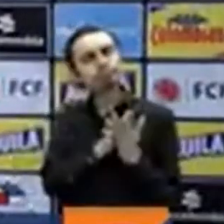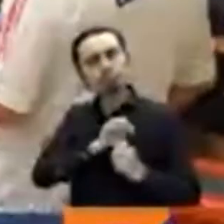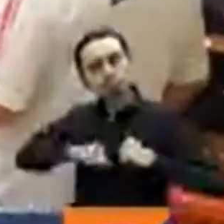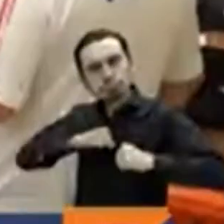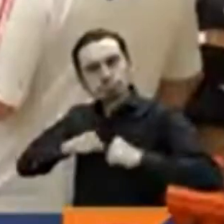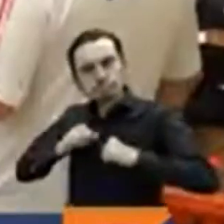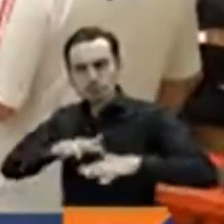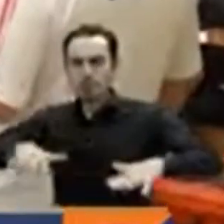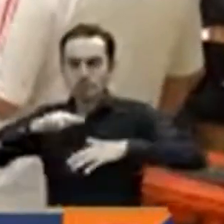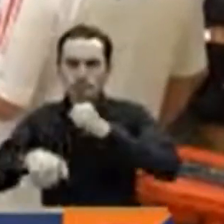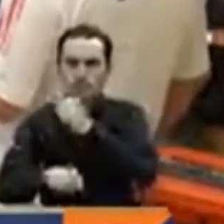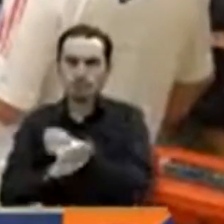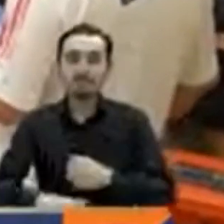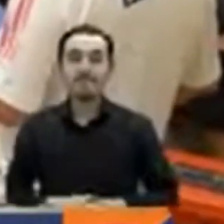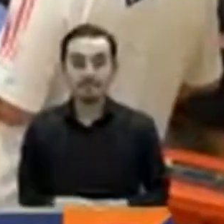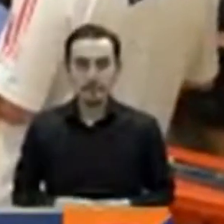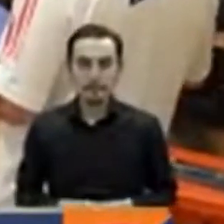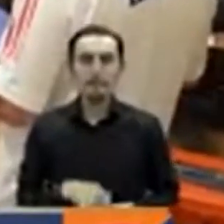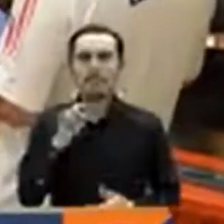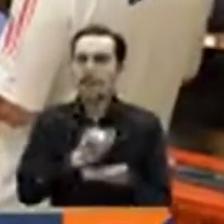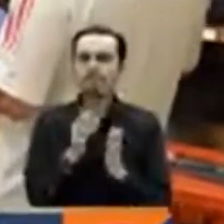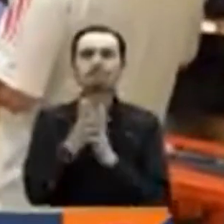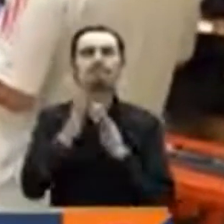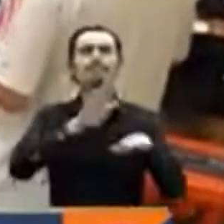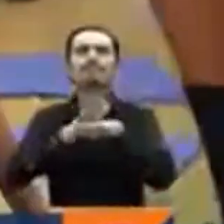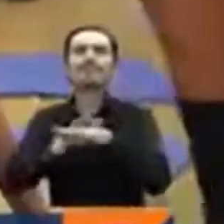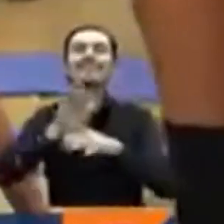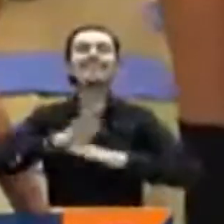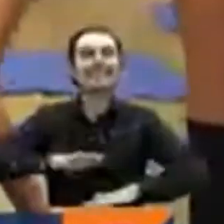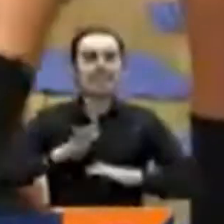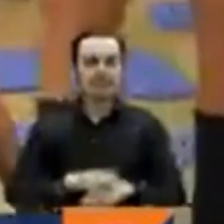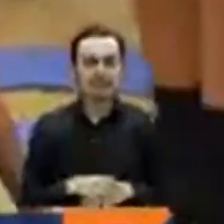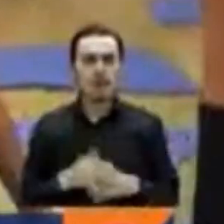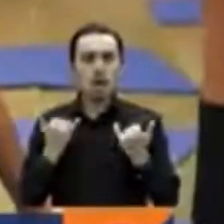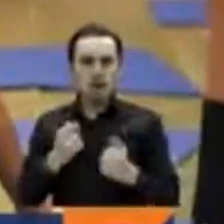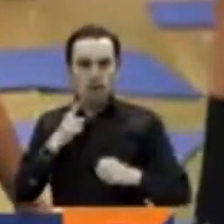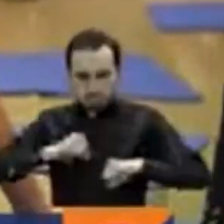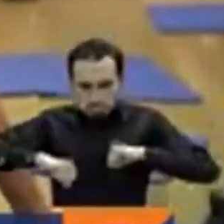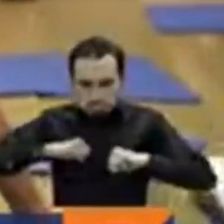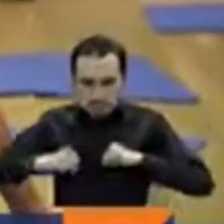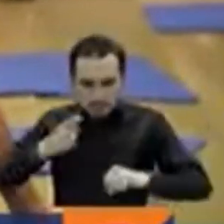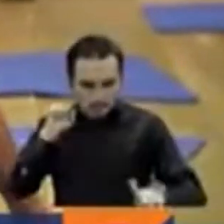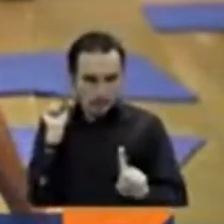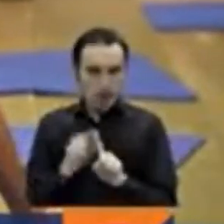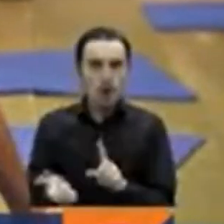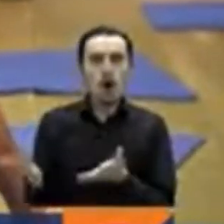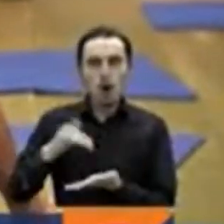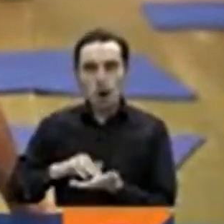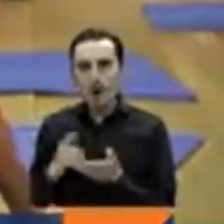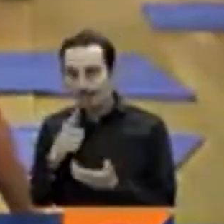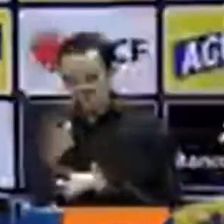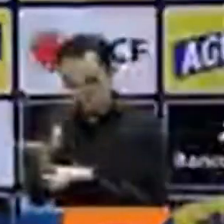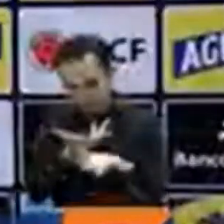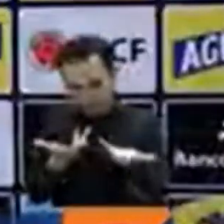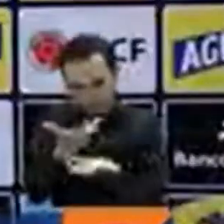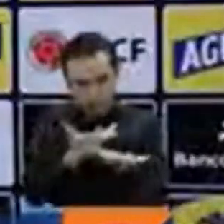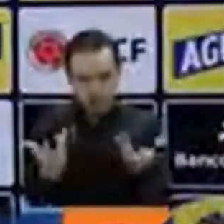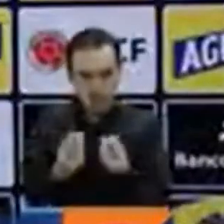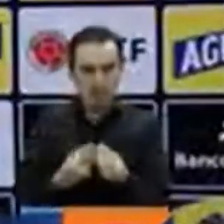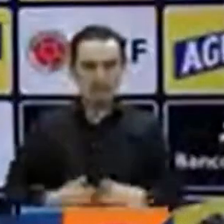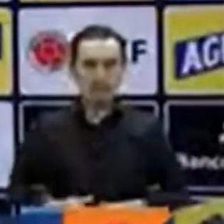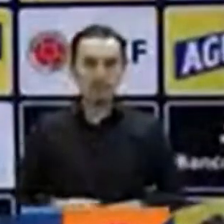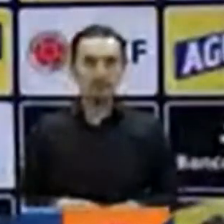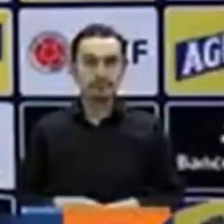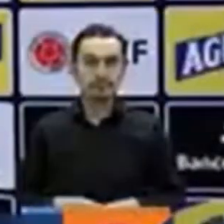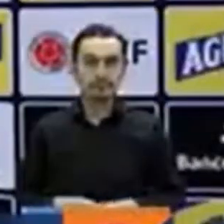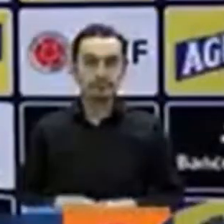en el campo. Para estos dos partidos el mensaje es de tranquilidad, porque lo importante no será el resultado, sino el volver a reunirse como equipo. En este nuevo